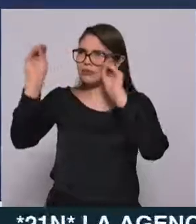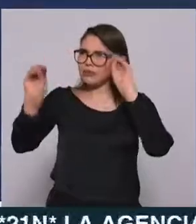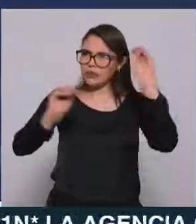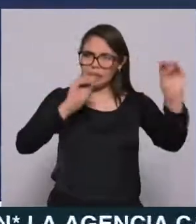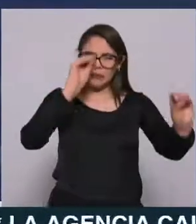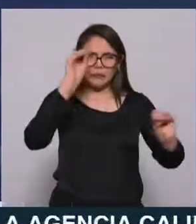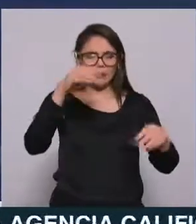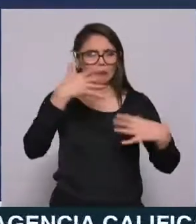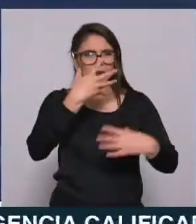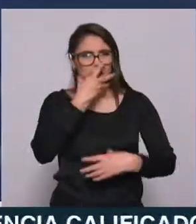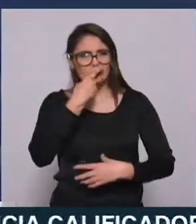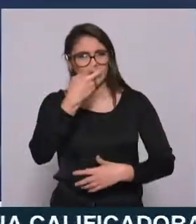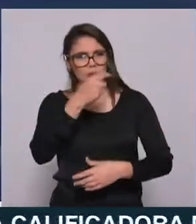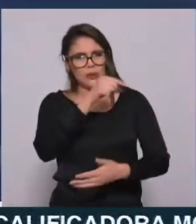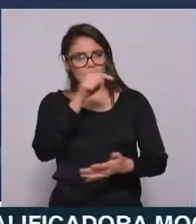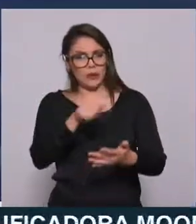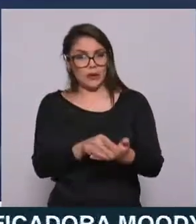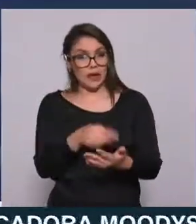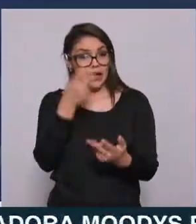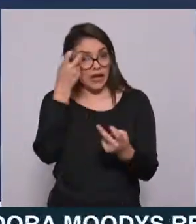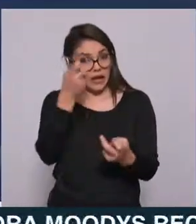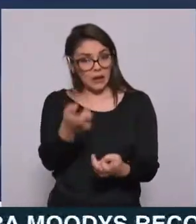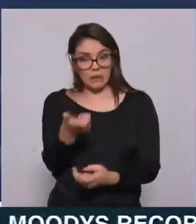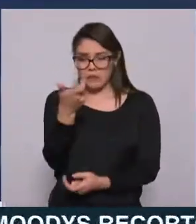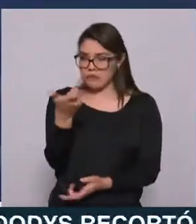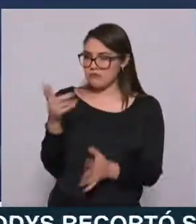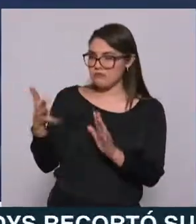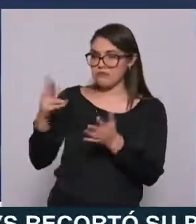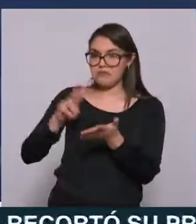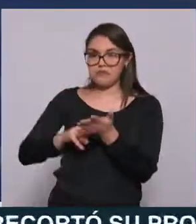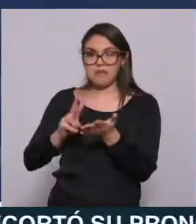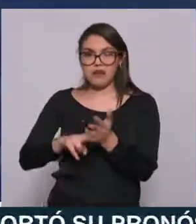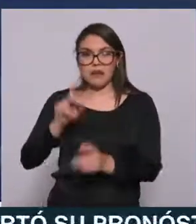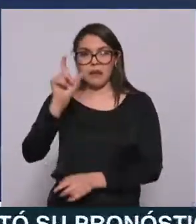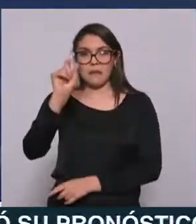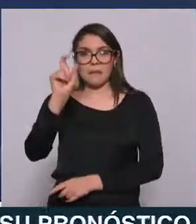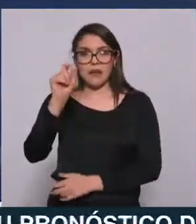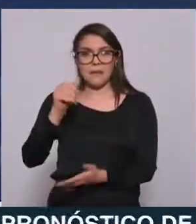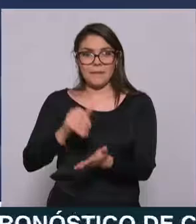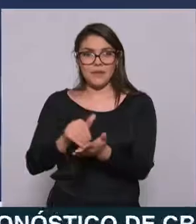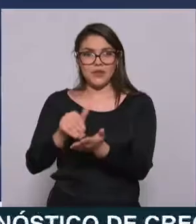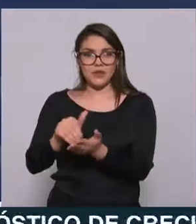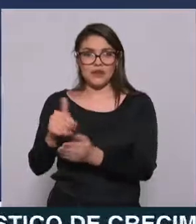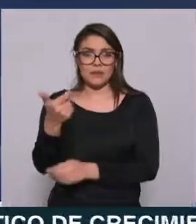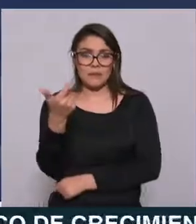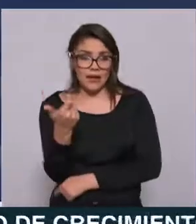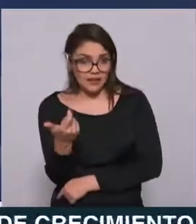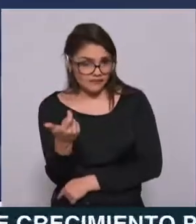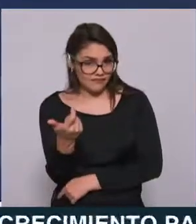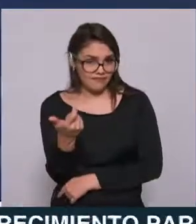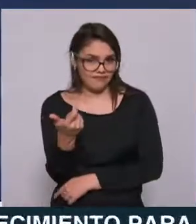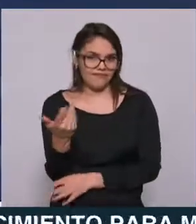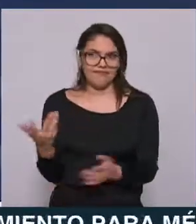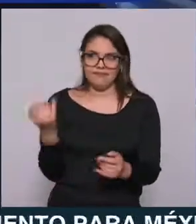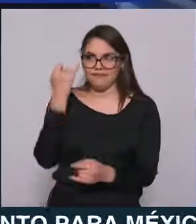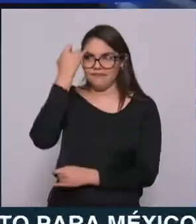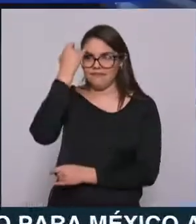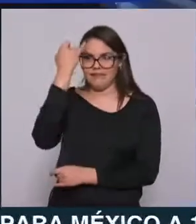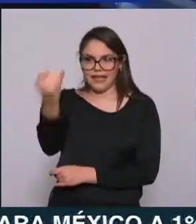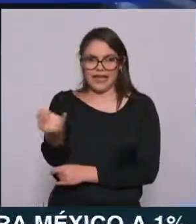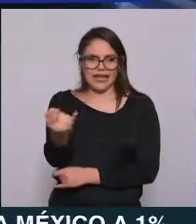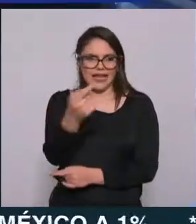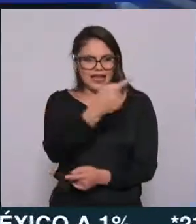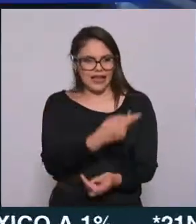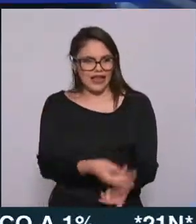un gran espacio público. Costó más o menos 20 millones de pesos. La cuarta parte, o sea, por hectárea.